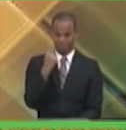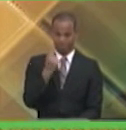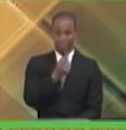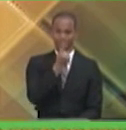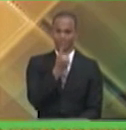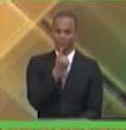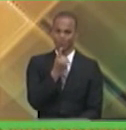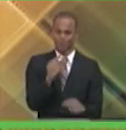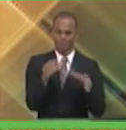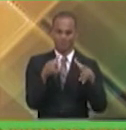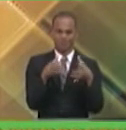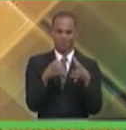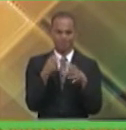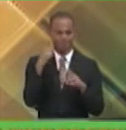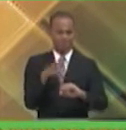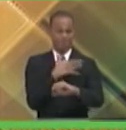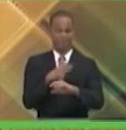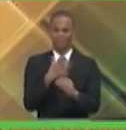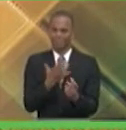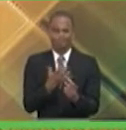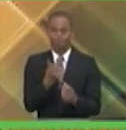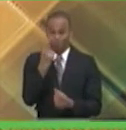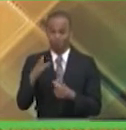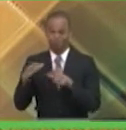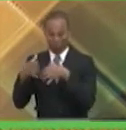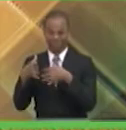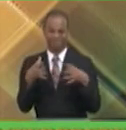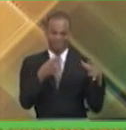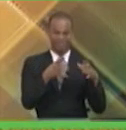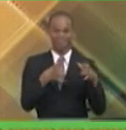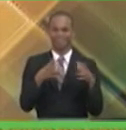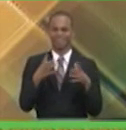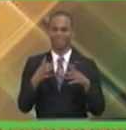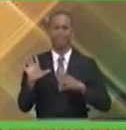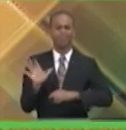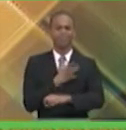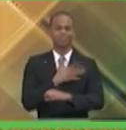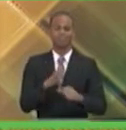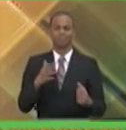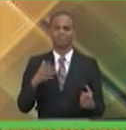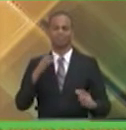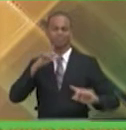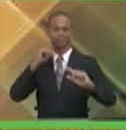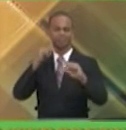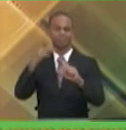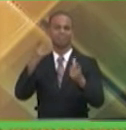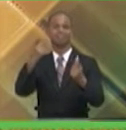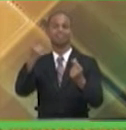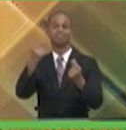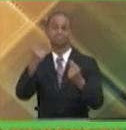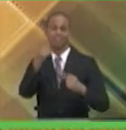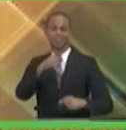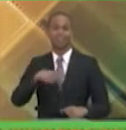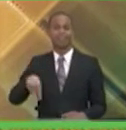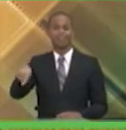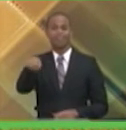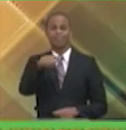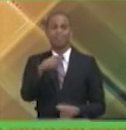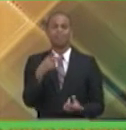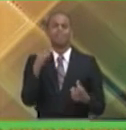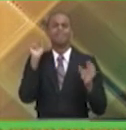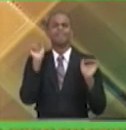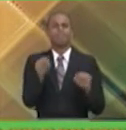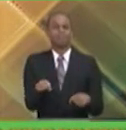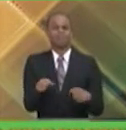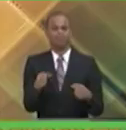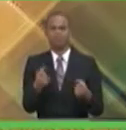dos bandas propias de la escuela, donde nosotros tuvimos como objetivo general que ellos